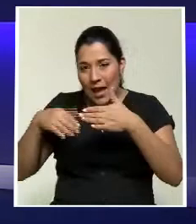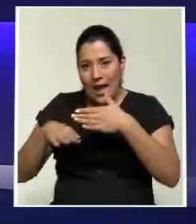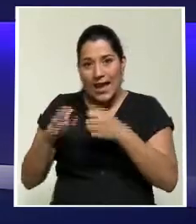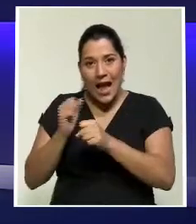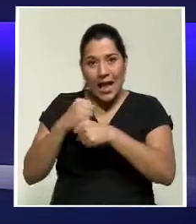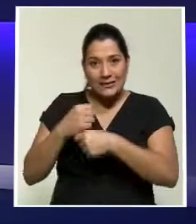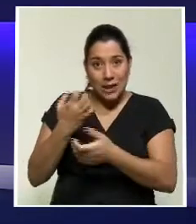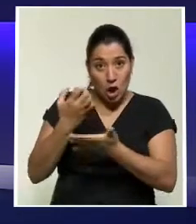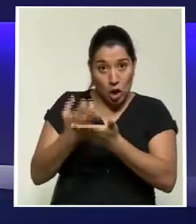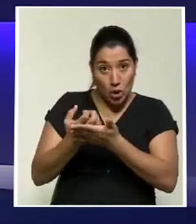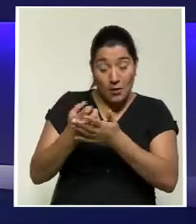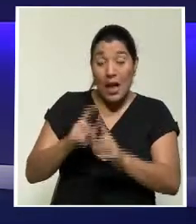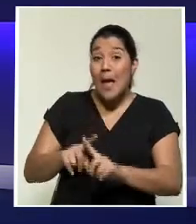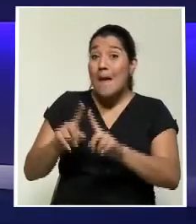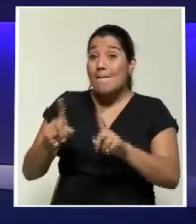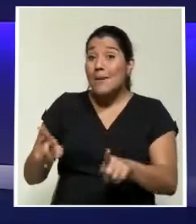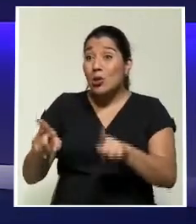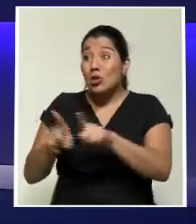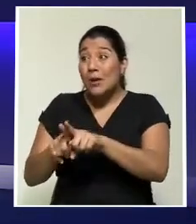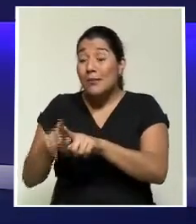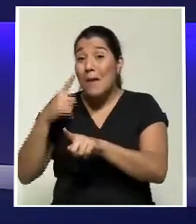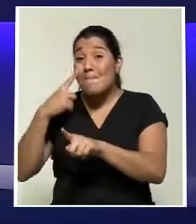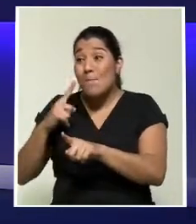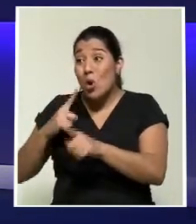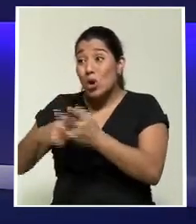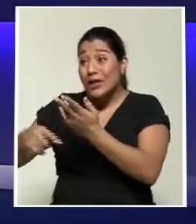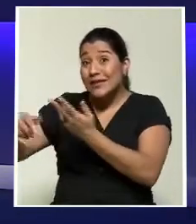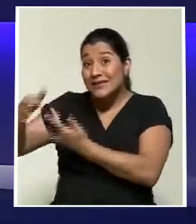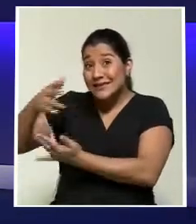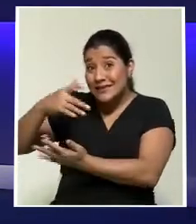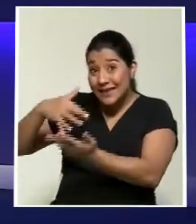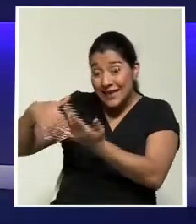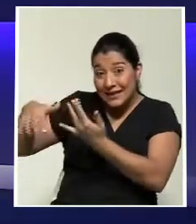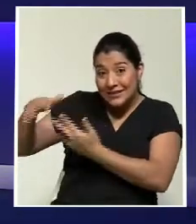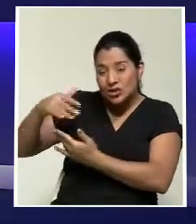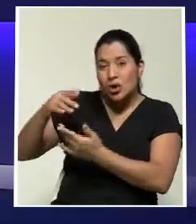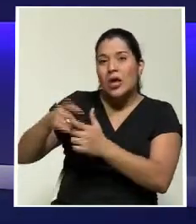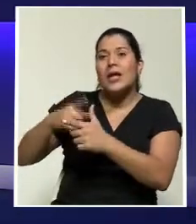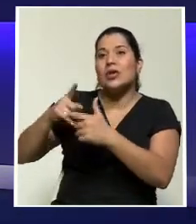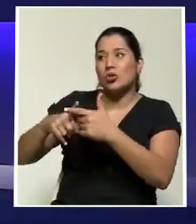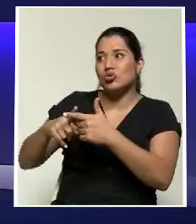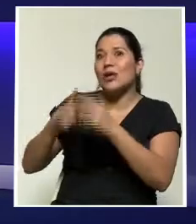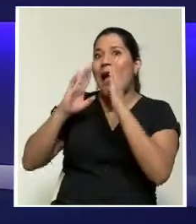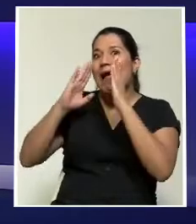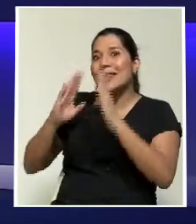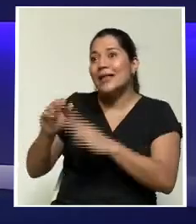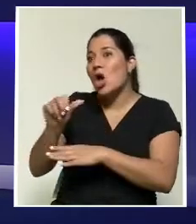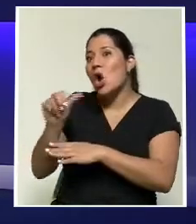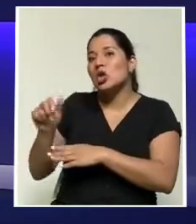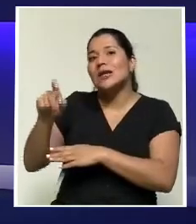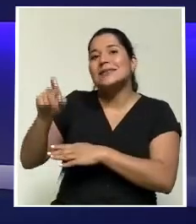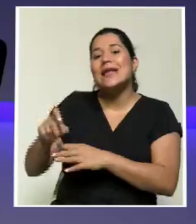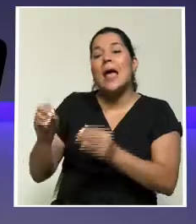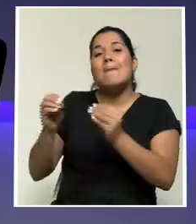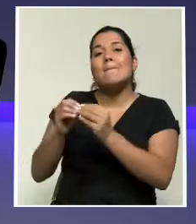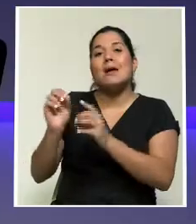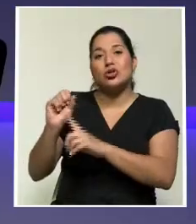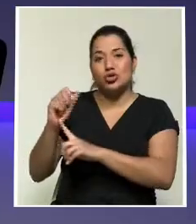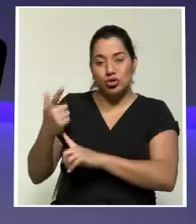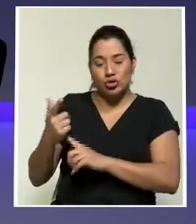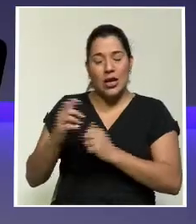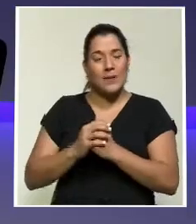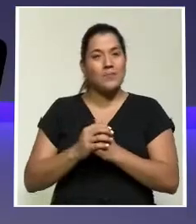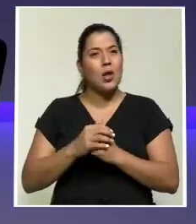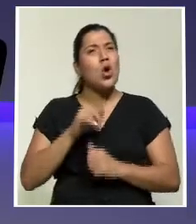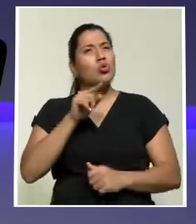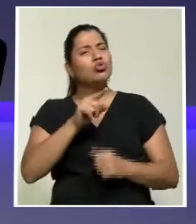todas estas otras interacciones entre las personas, aporta a responder a esas otras necesidades más sociales. Ahí al